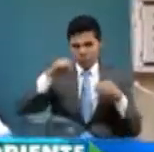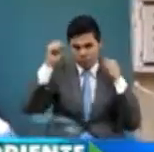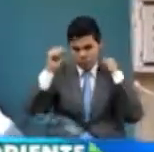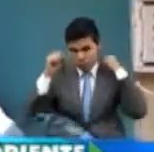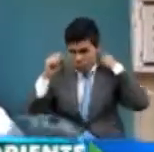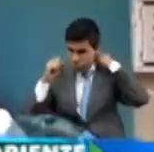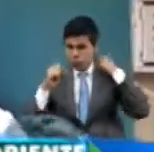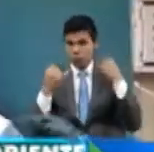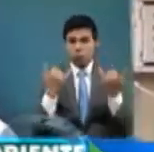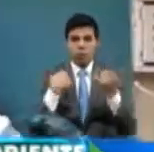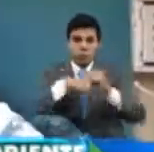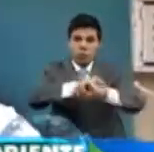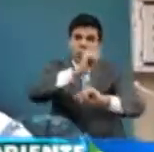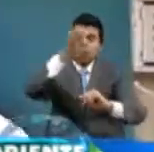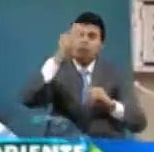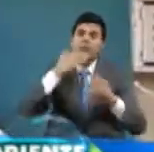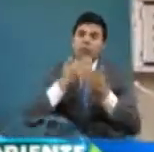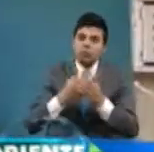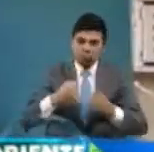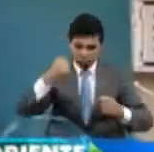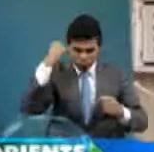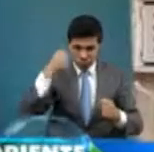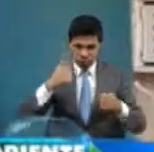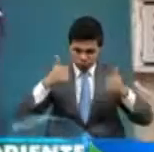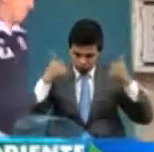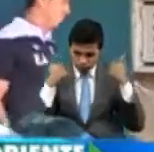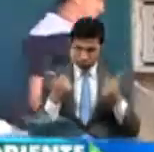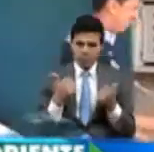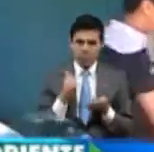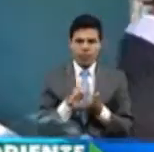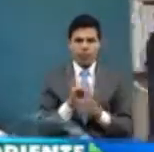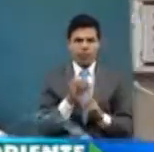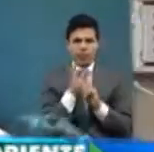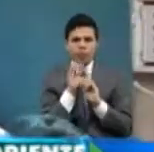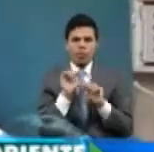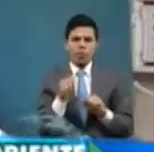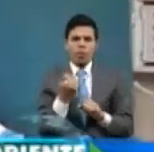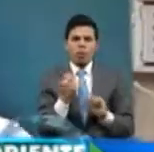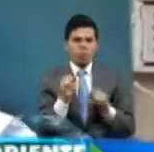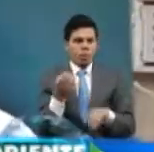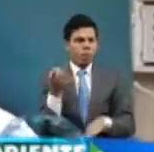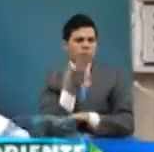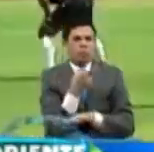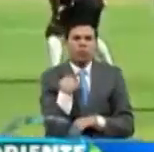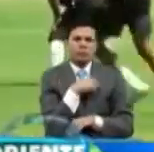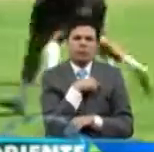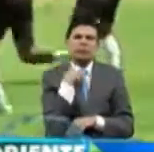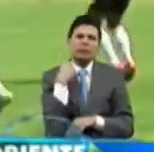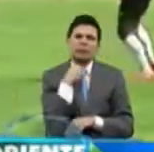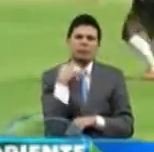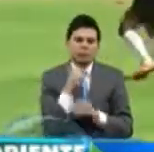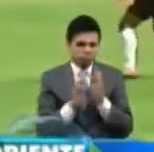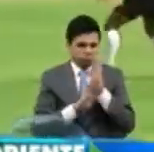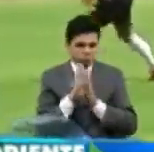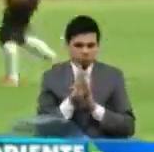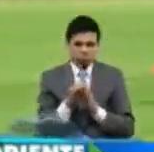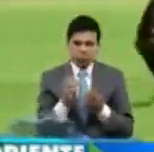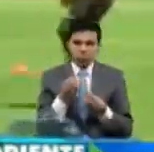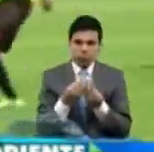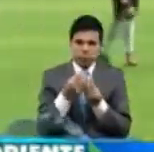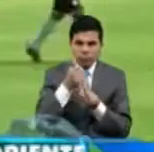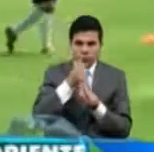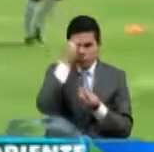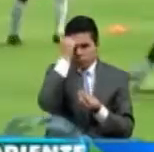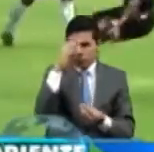los partidos, gracias a Dios nos ha ido bien contra ellos, bueno, esperemos ratificarlo el juego y así mismo salir la racha que tenemos nosotros negativa. El técnico rojinegro